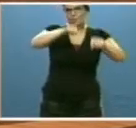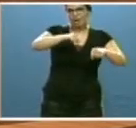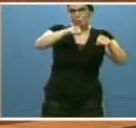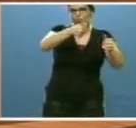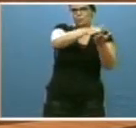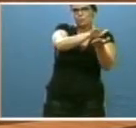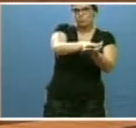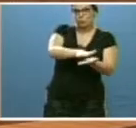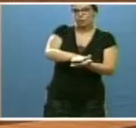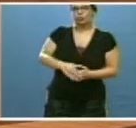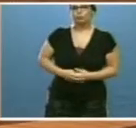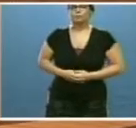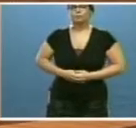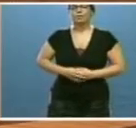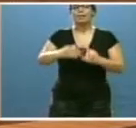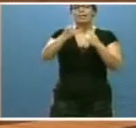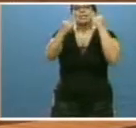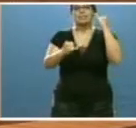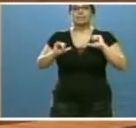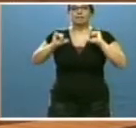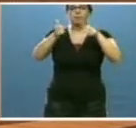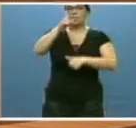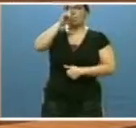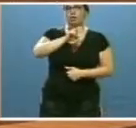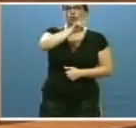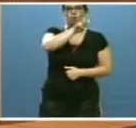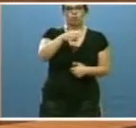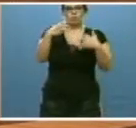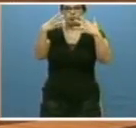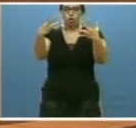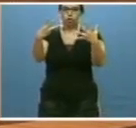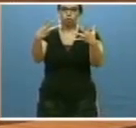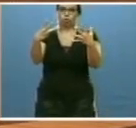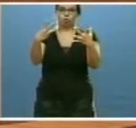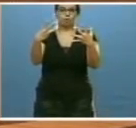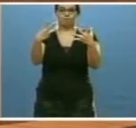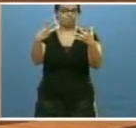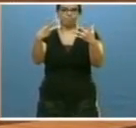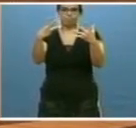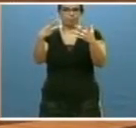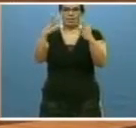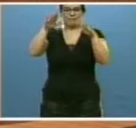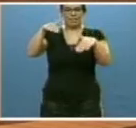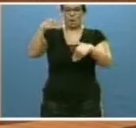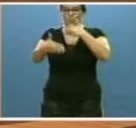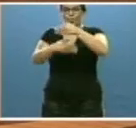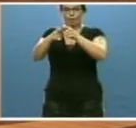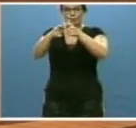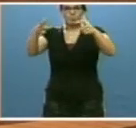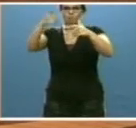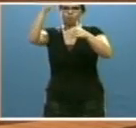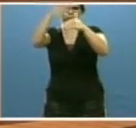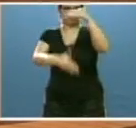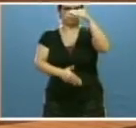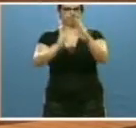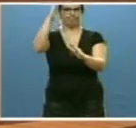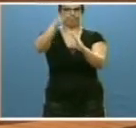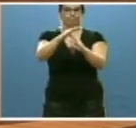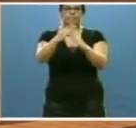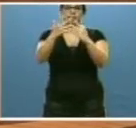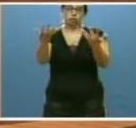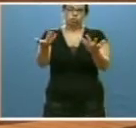la crisis iniciada en 2008 puso desgraciadamente fin a ese proceso y desde entonces año a